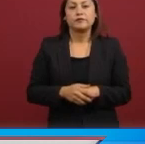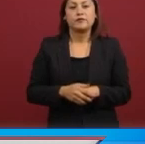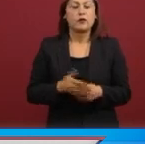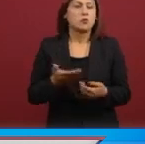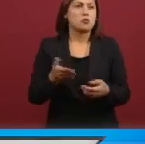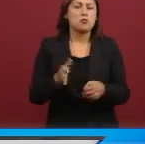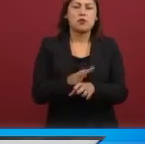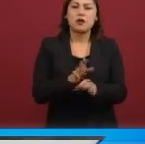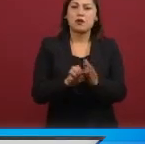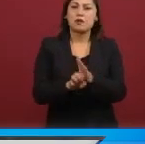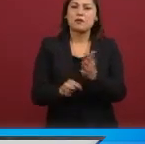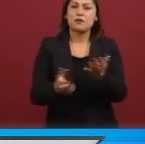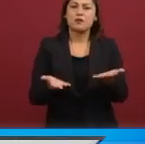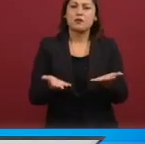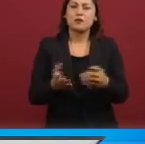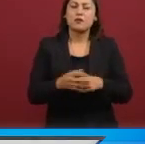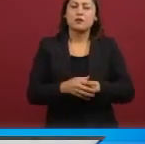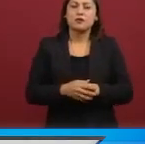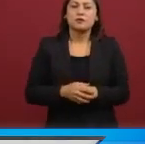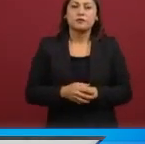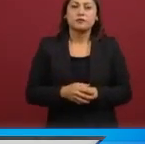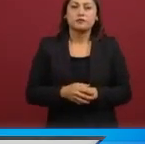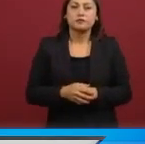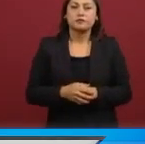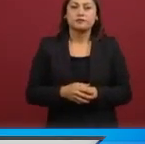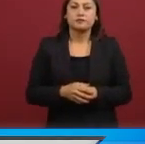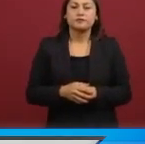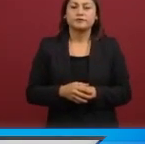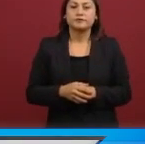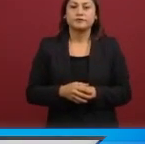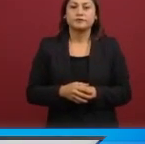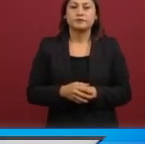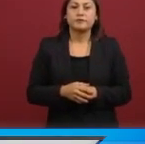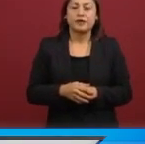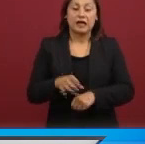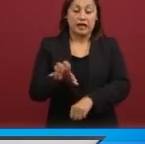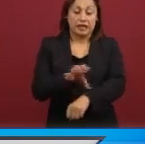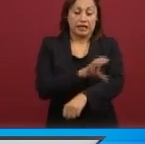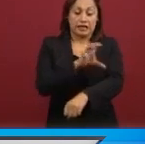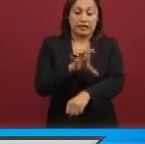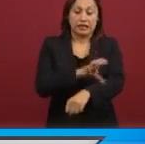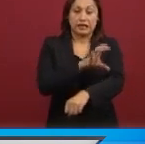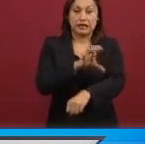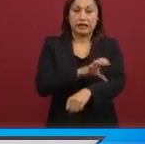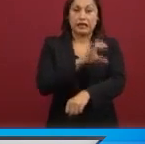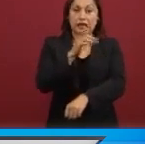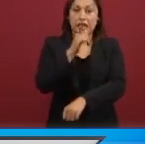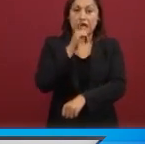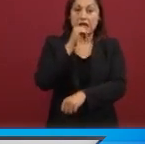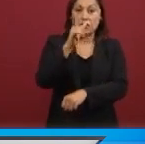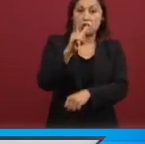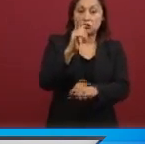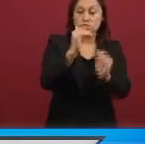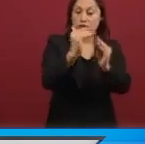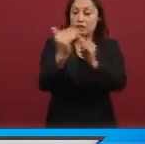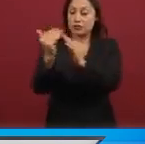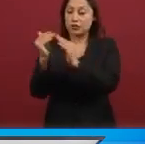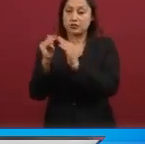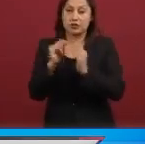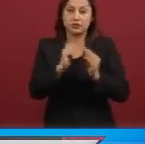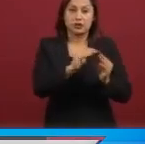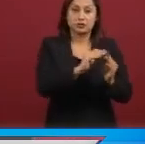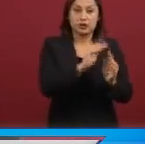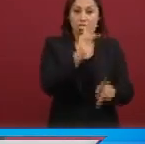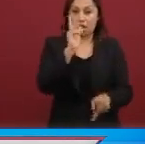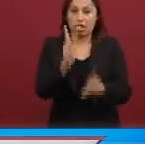se descarta por completo este tema. Se trabaja en el reforzamiento de líneas en el sureste para evitar fallas eléctricas. Se terminará con la corrupción en la